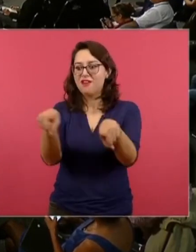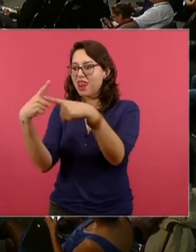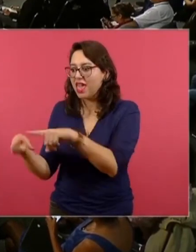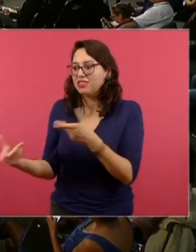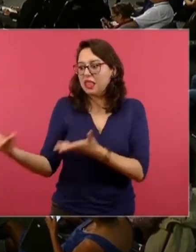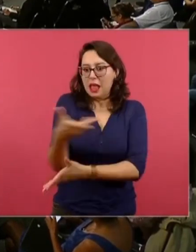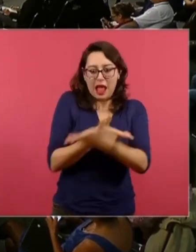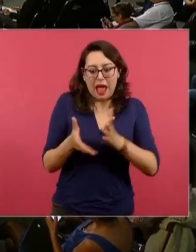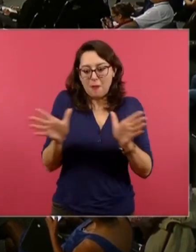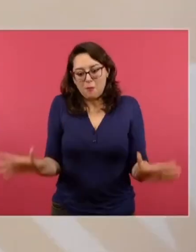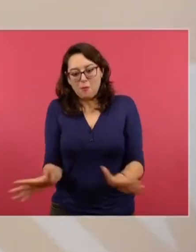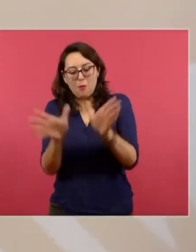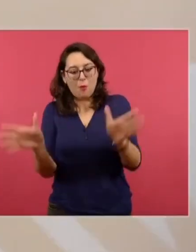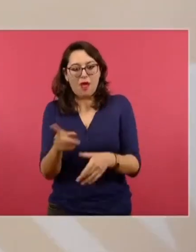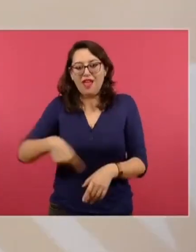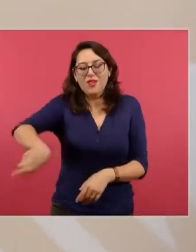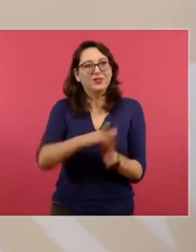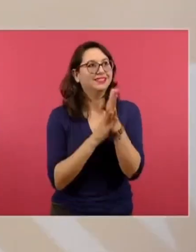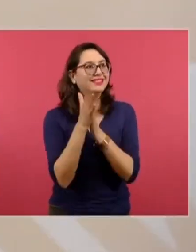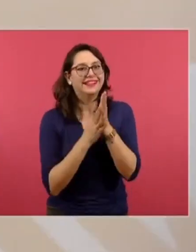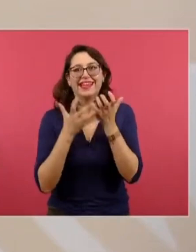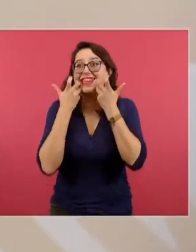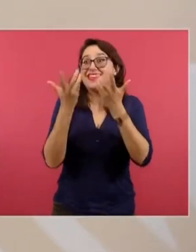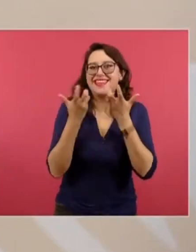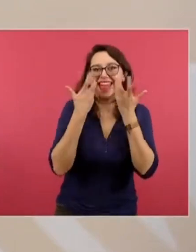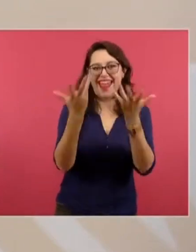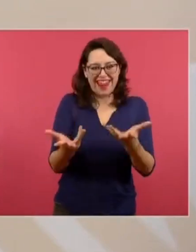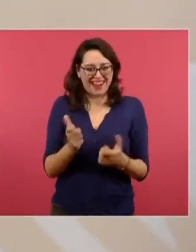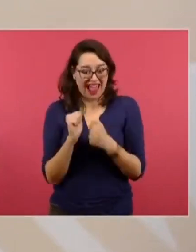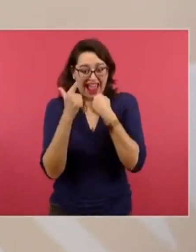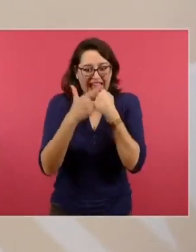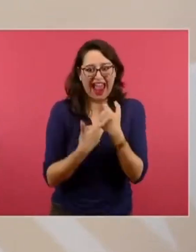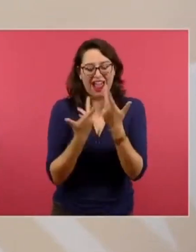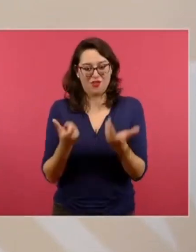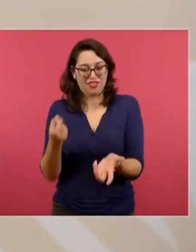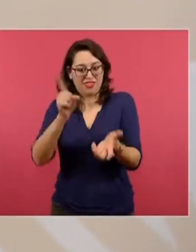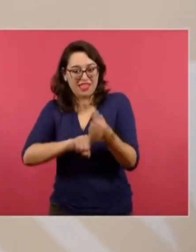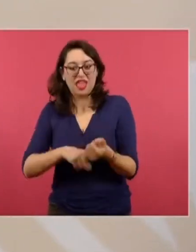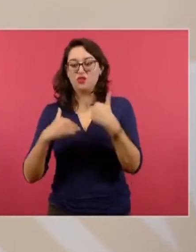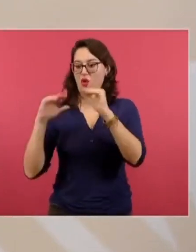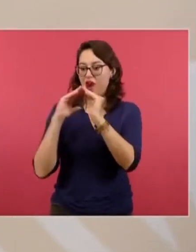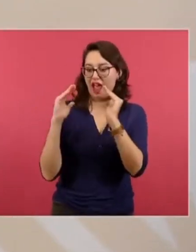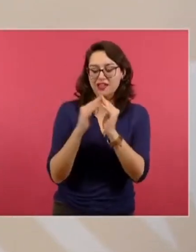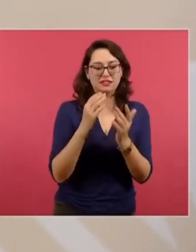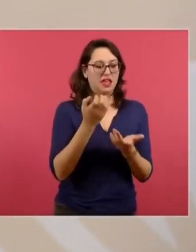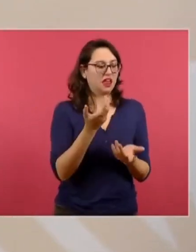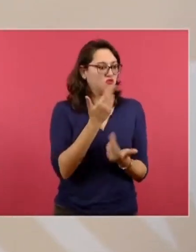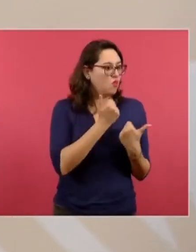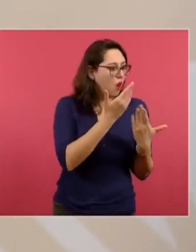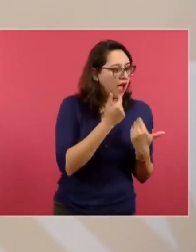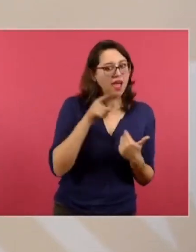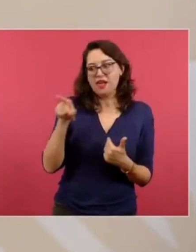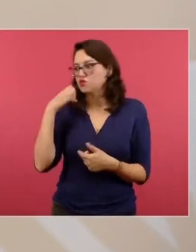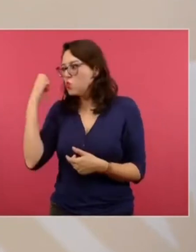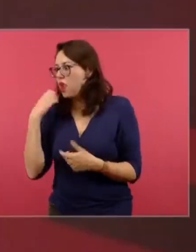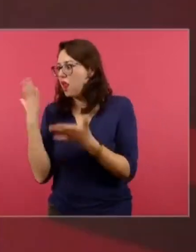a los libros de texto. Infraestructura y materiales que no cuenten en el hogar ni en la escuela, que son importantes para el apoyo del aprendizaje,